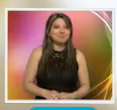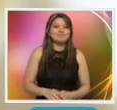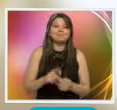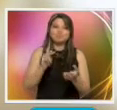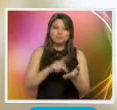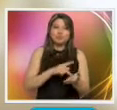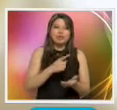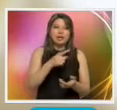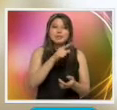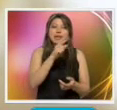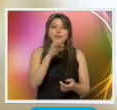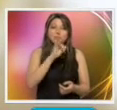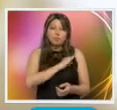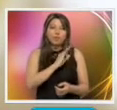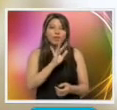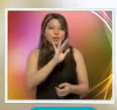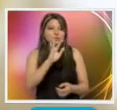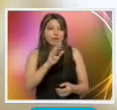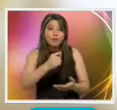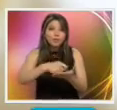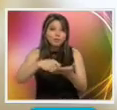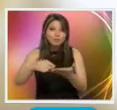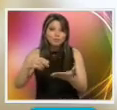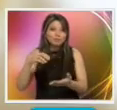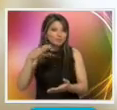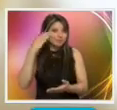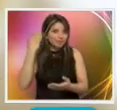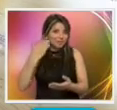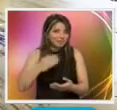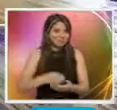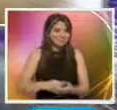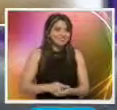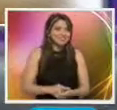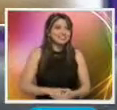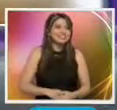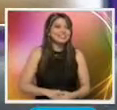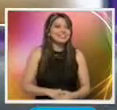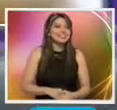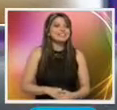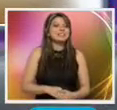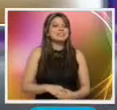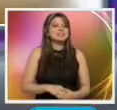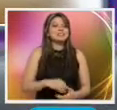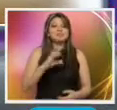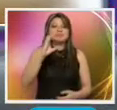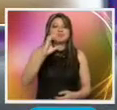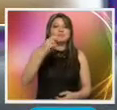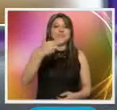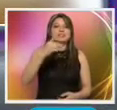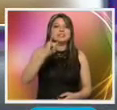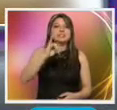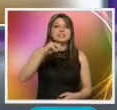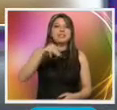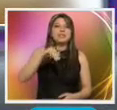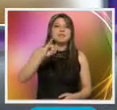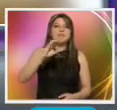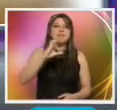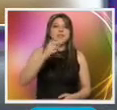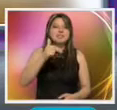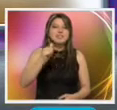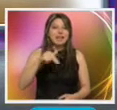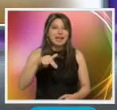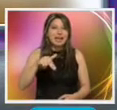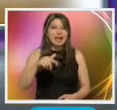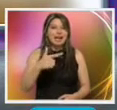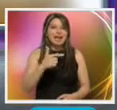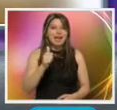los ingredientes y usted los va a ver en pantalla justamente, que ya los tenemos aquí más que listos. Para esta chimichanga de atún pibil, usted va a necesitar tortillas de harina,